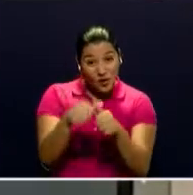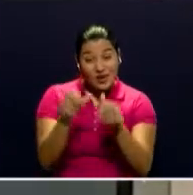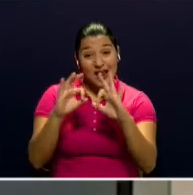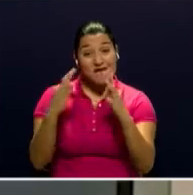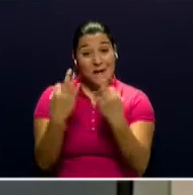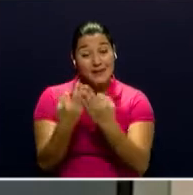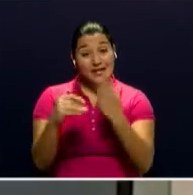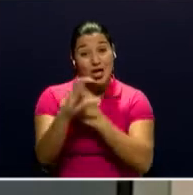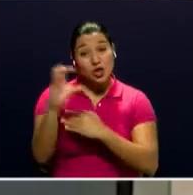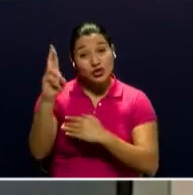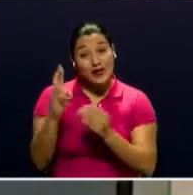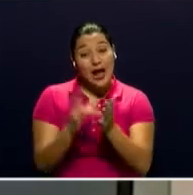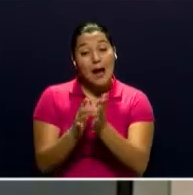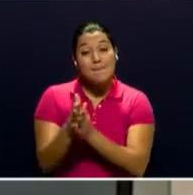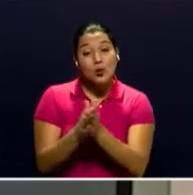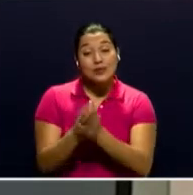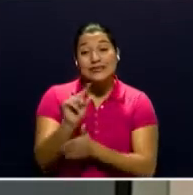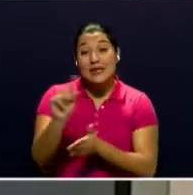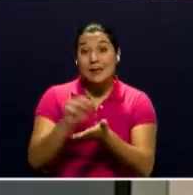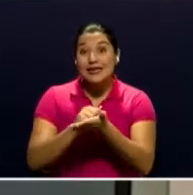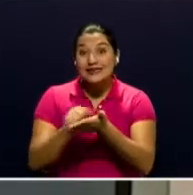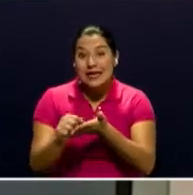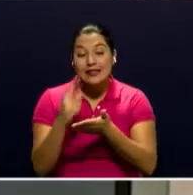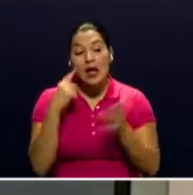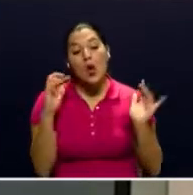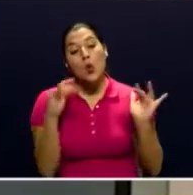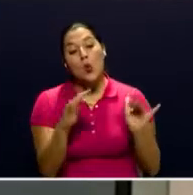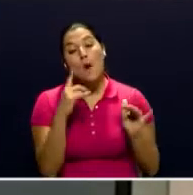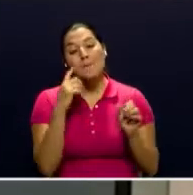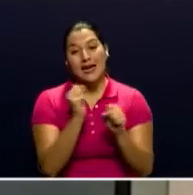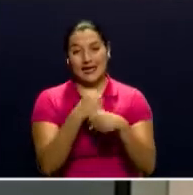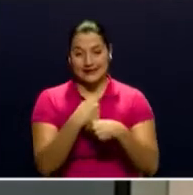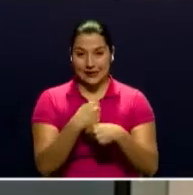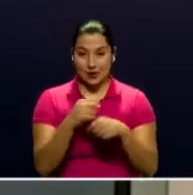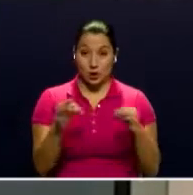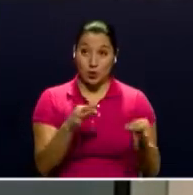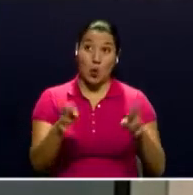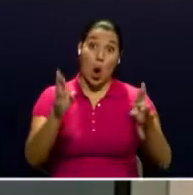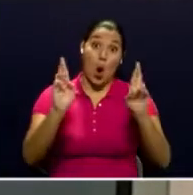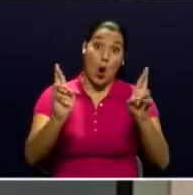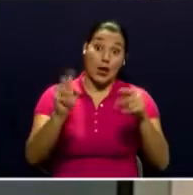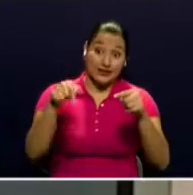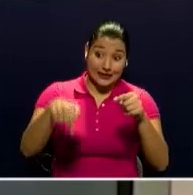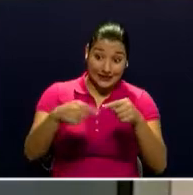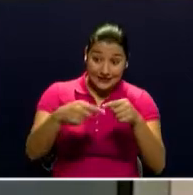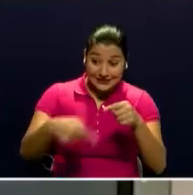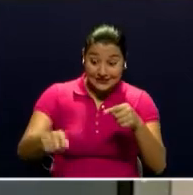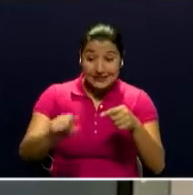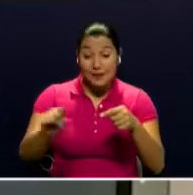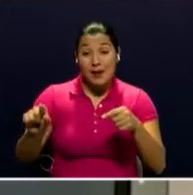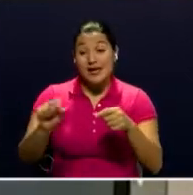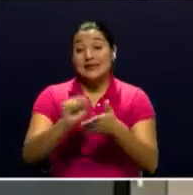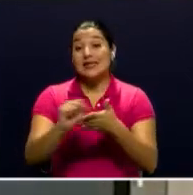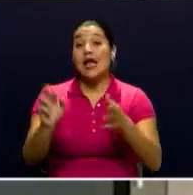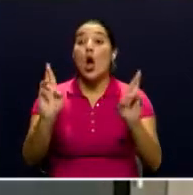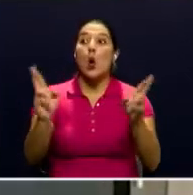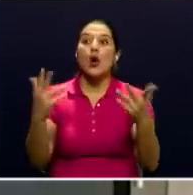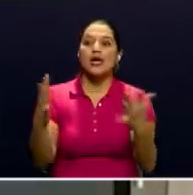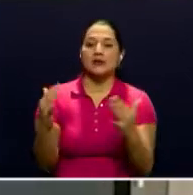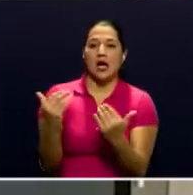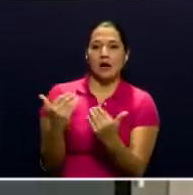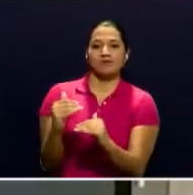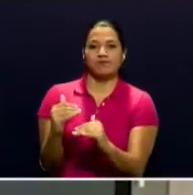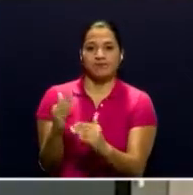turismo. Esperamos que para ese momento no solamente la propagación esté contenida y muchos de los casos que ya han sido abordados